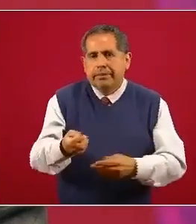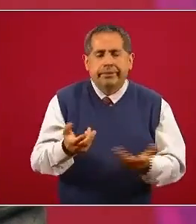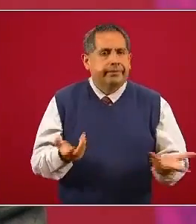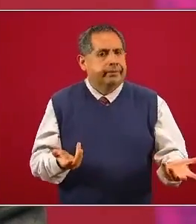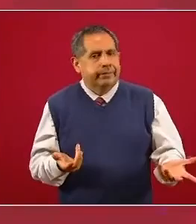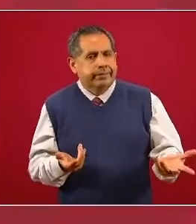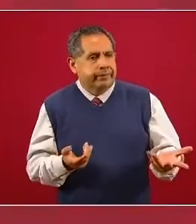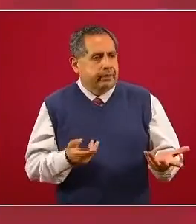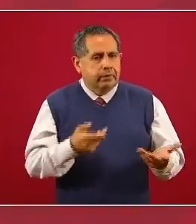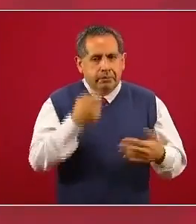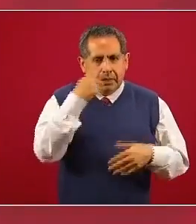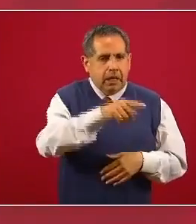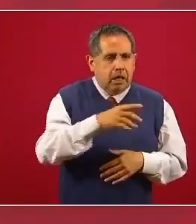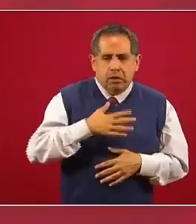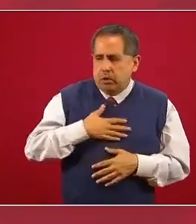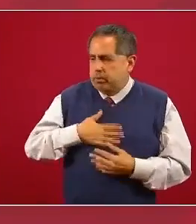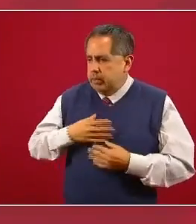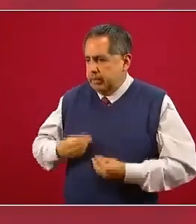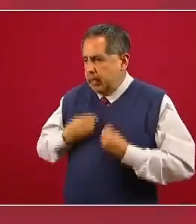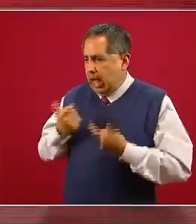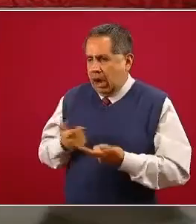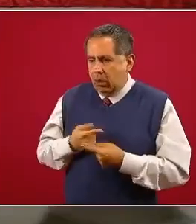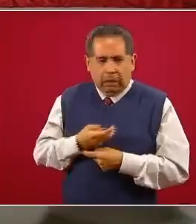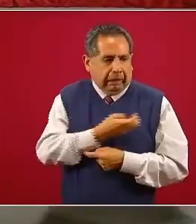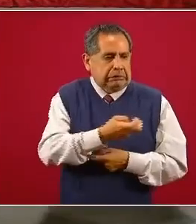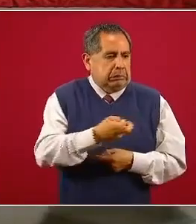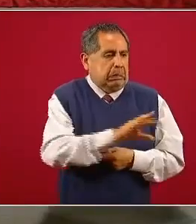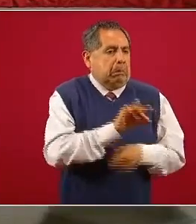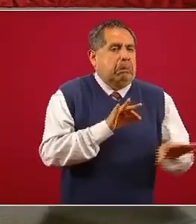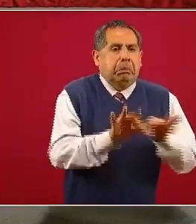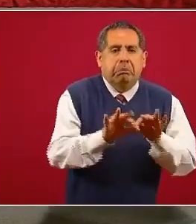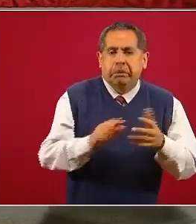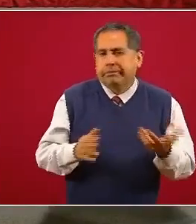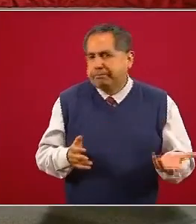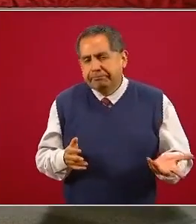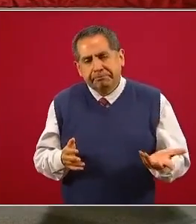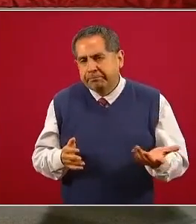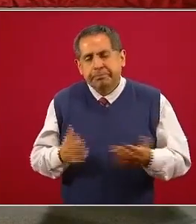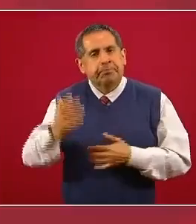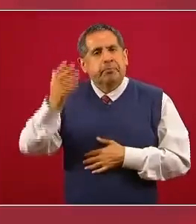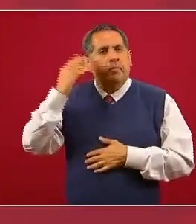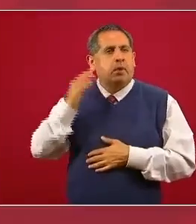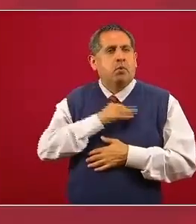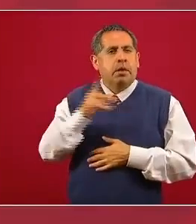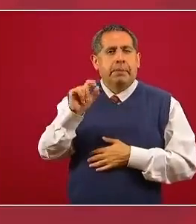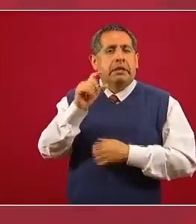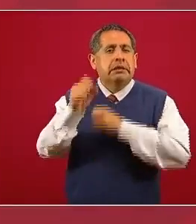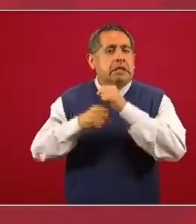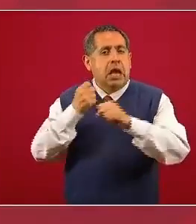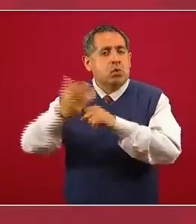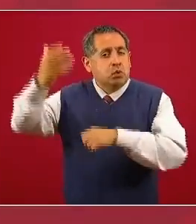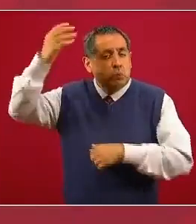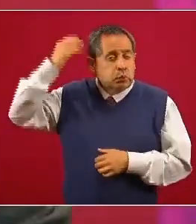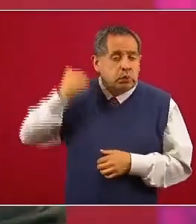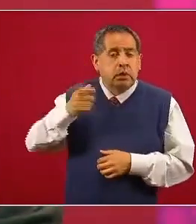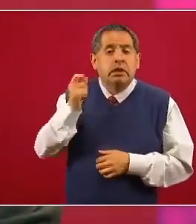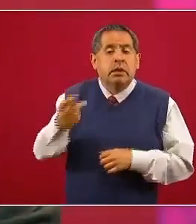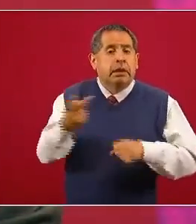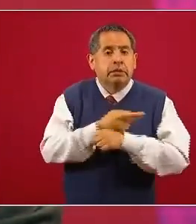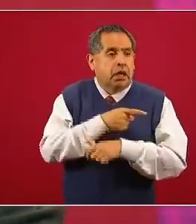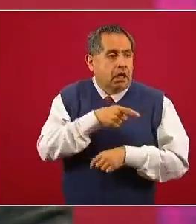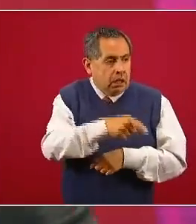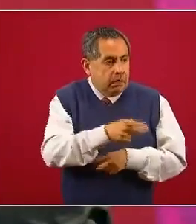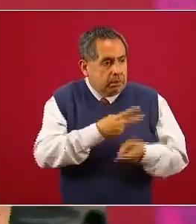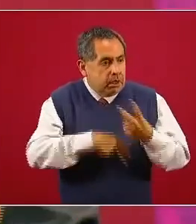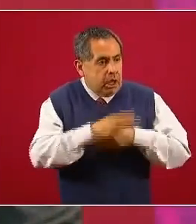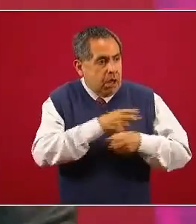se puede obtener para la vida diaria. Desde hace muchos años, más de dos décadas en México, empezó a